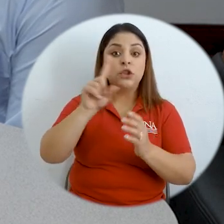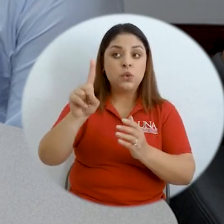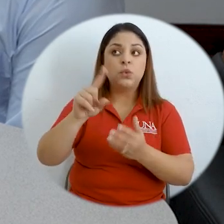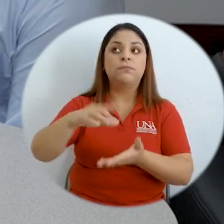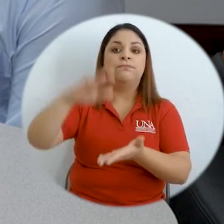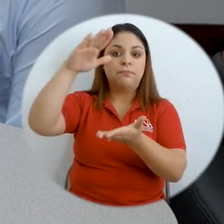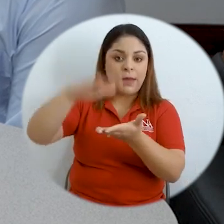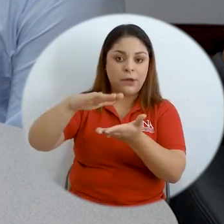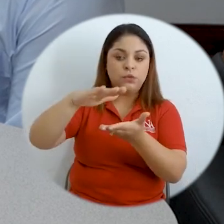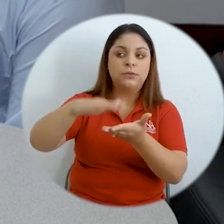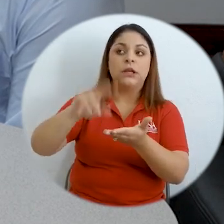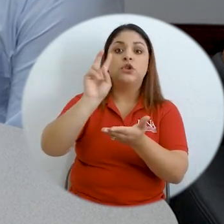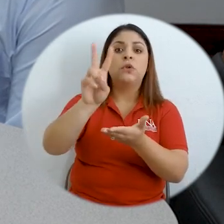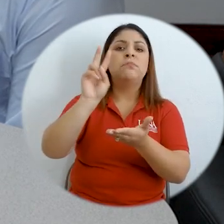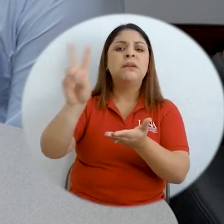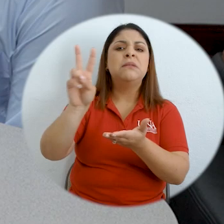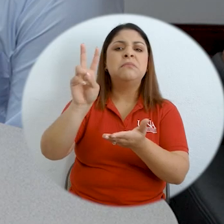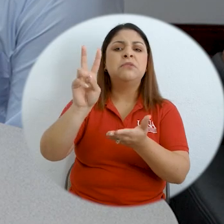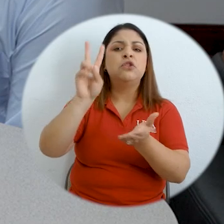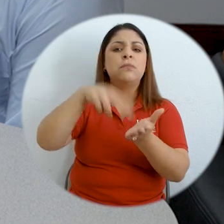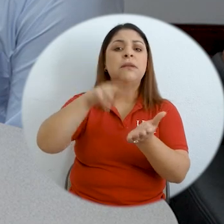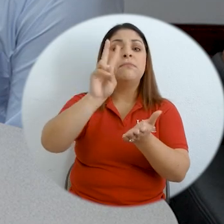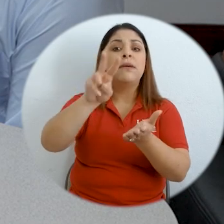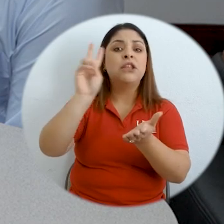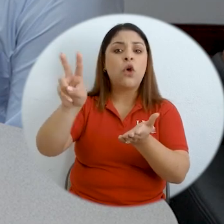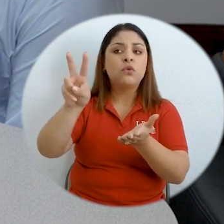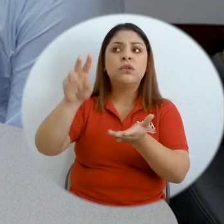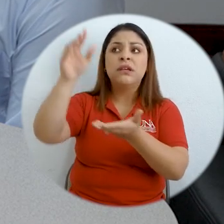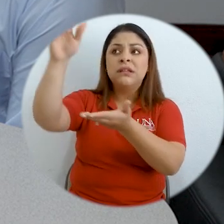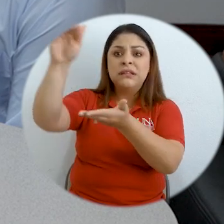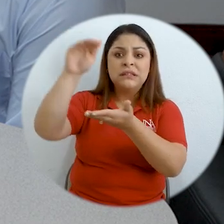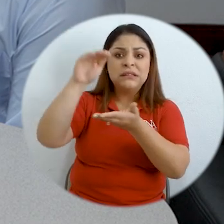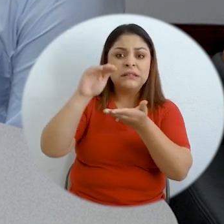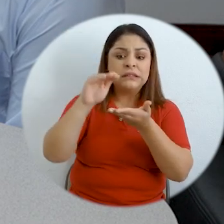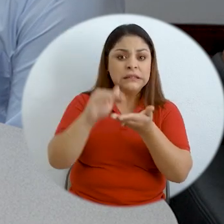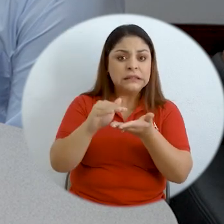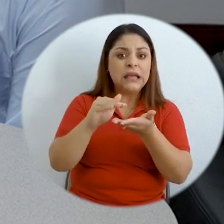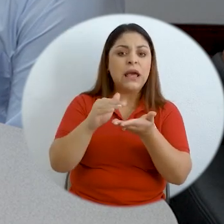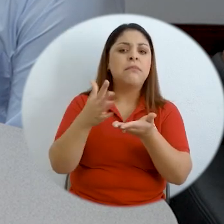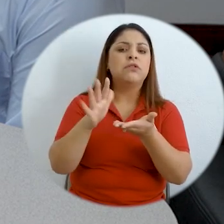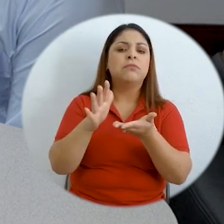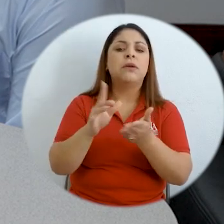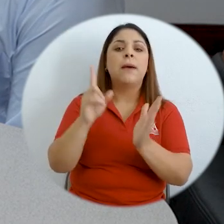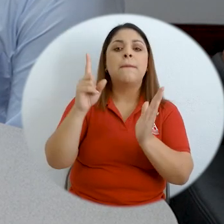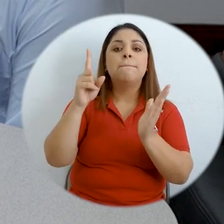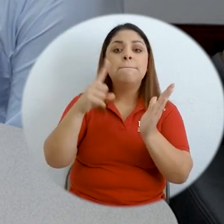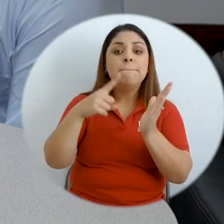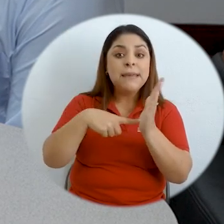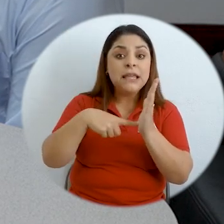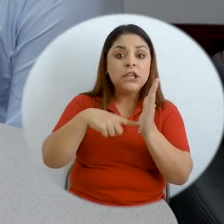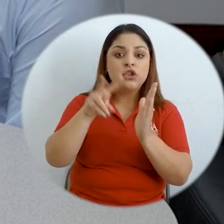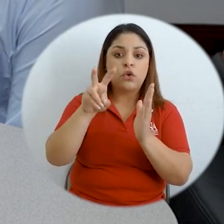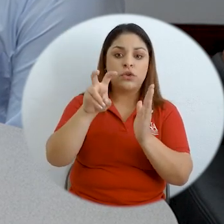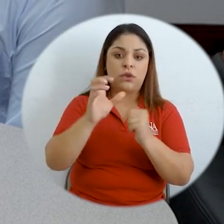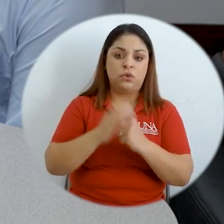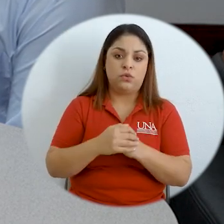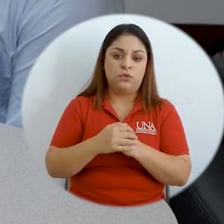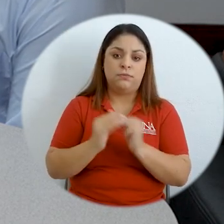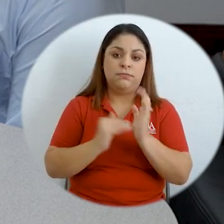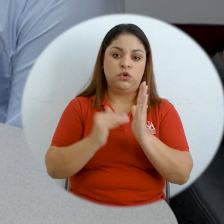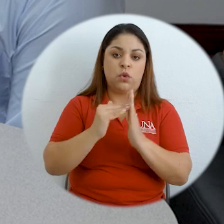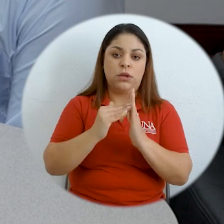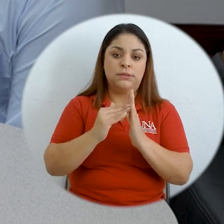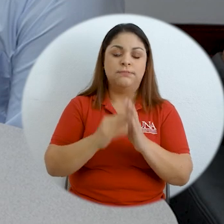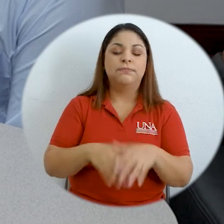2021, menos. En el 2022, ¿cuánto recuperamos? Recuperamos apenas cerca de 1,200 millones